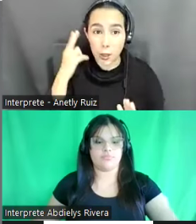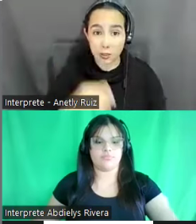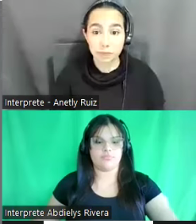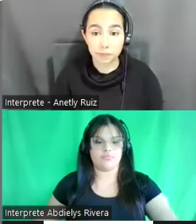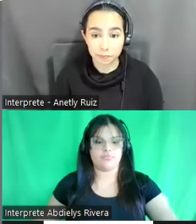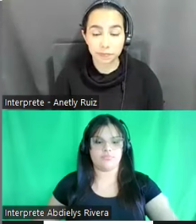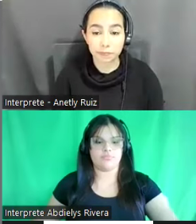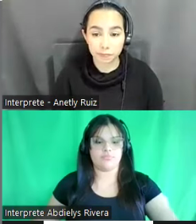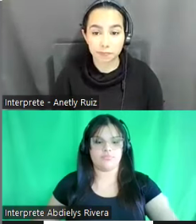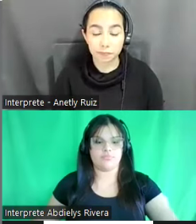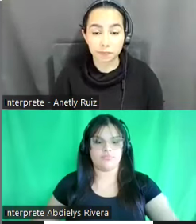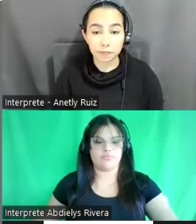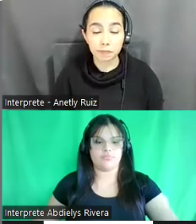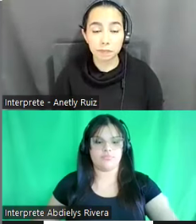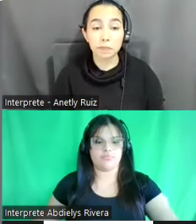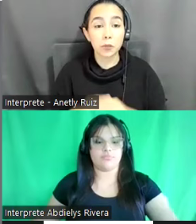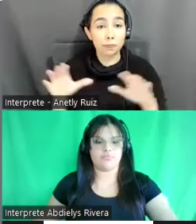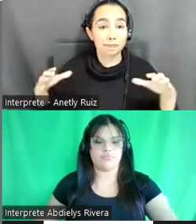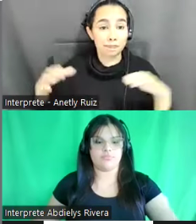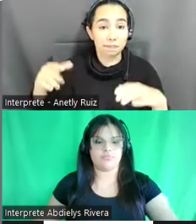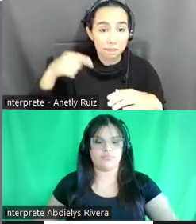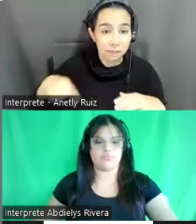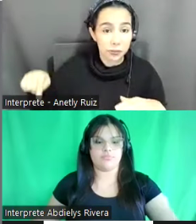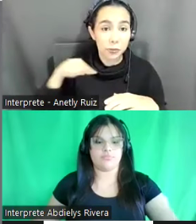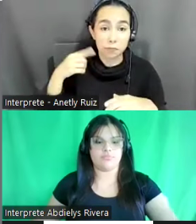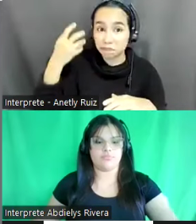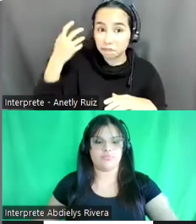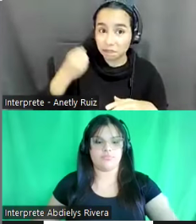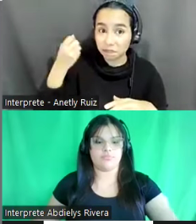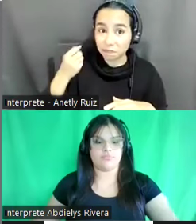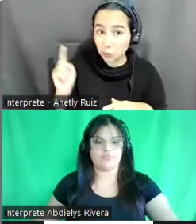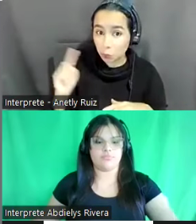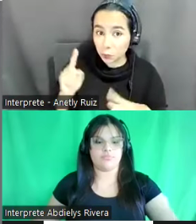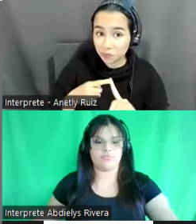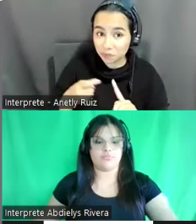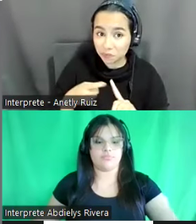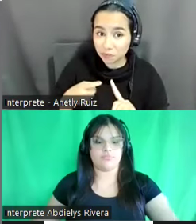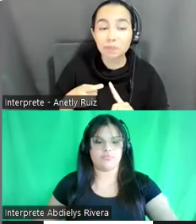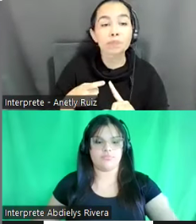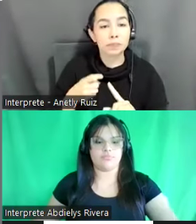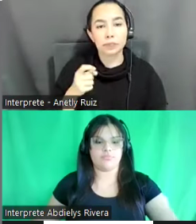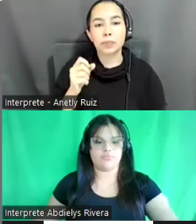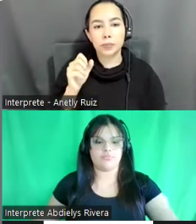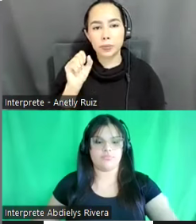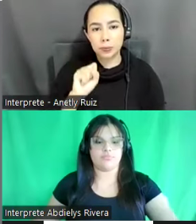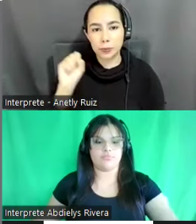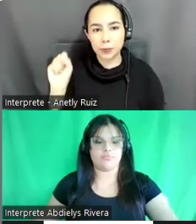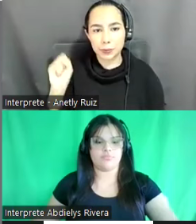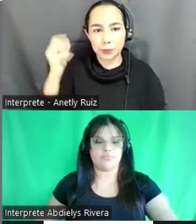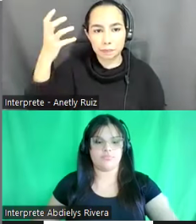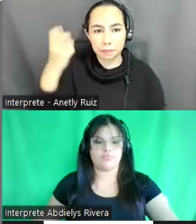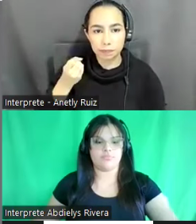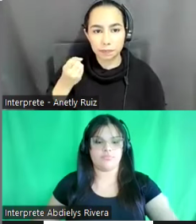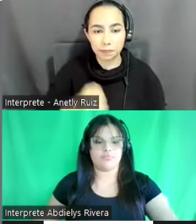principal fuente de ingreso en un 80% es el seguro social. Así que esta población,